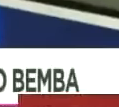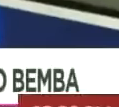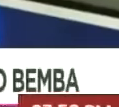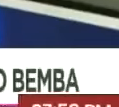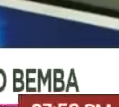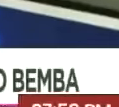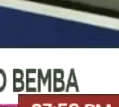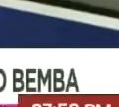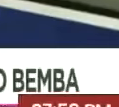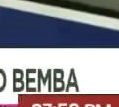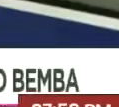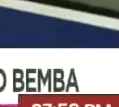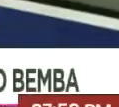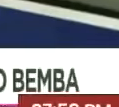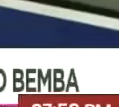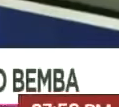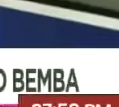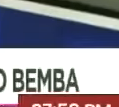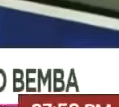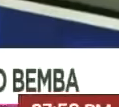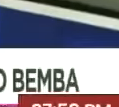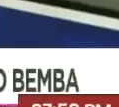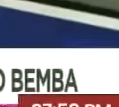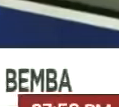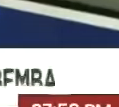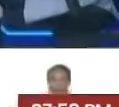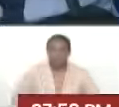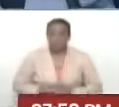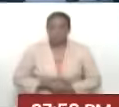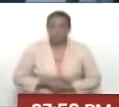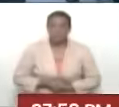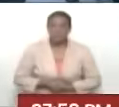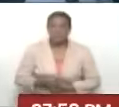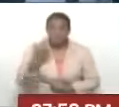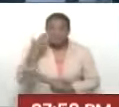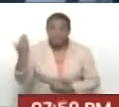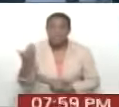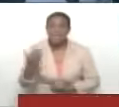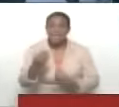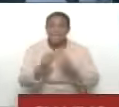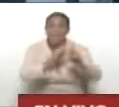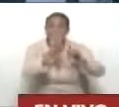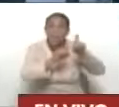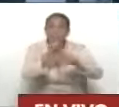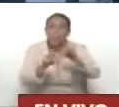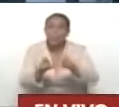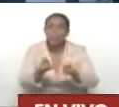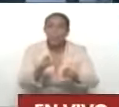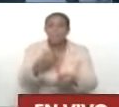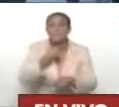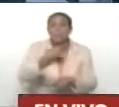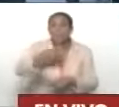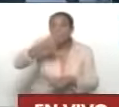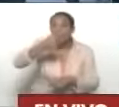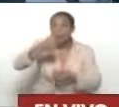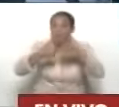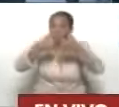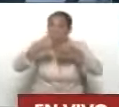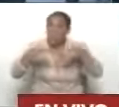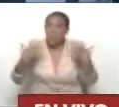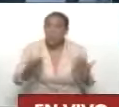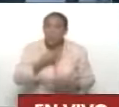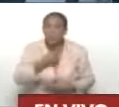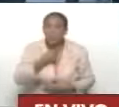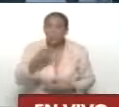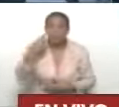haremos. ¿Sí? Bueno, tenemos esta encuesta. Vea, preferencia de candidato a la presidencia de la República y